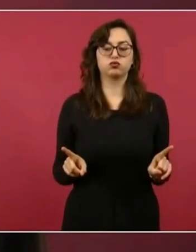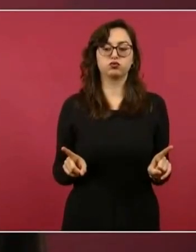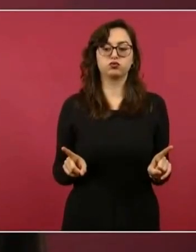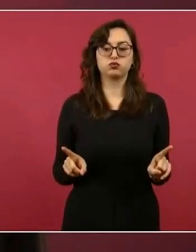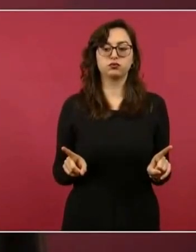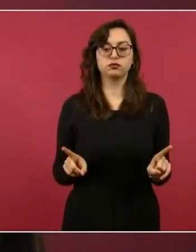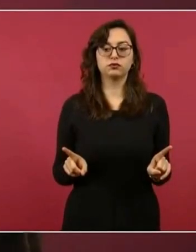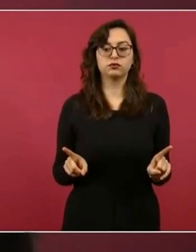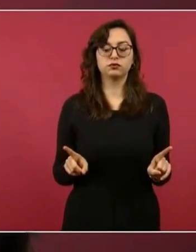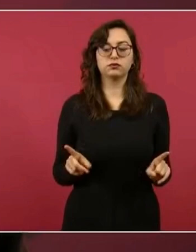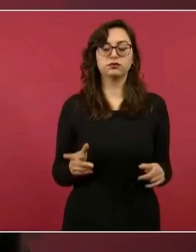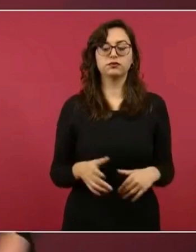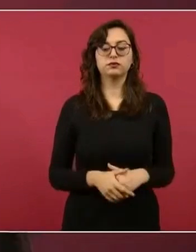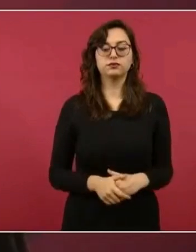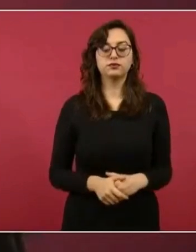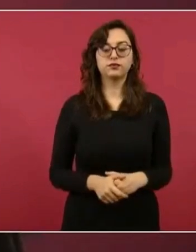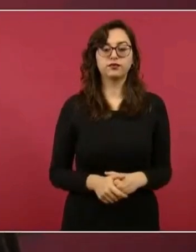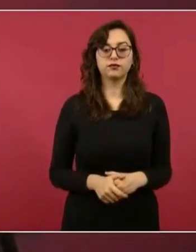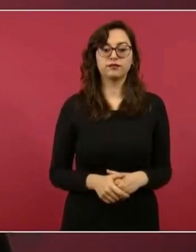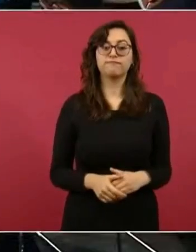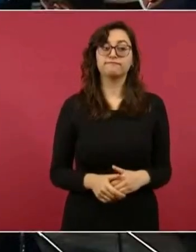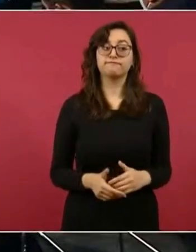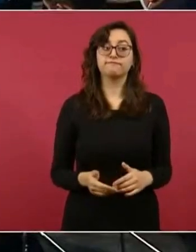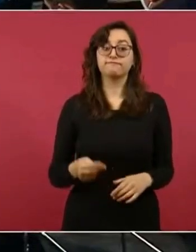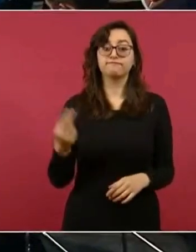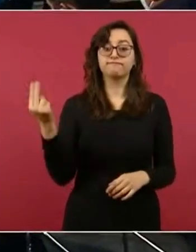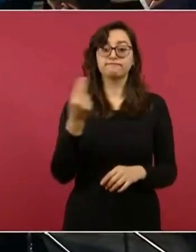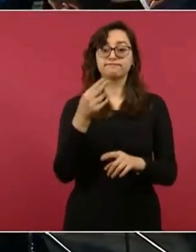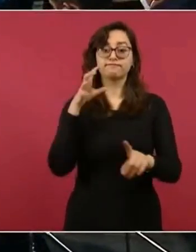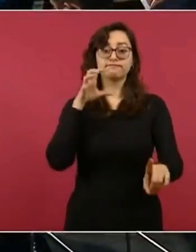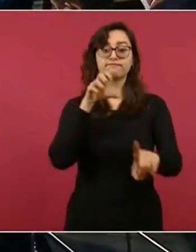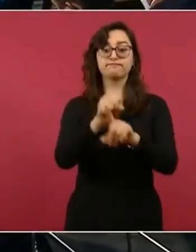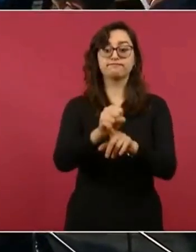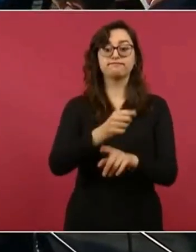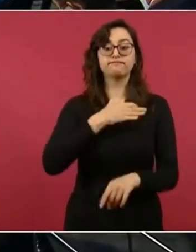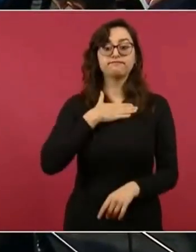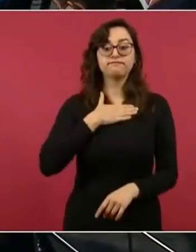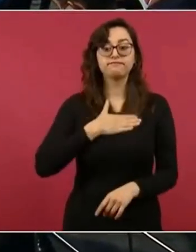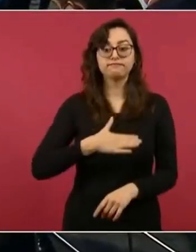porque es justo. En ese sentido, presidente, vemos una